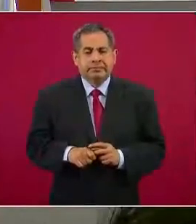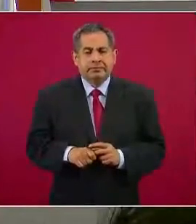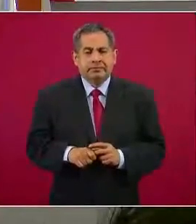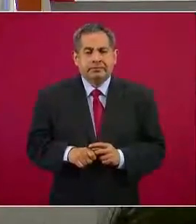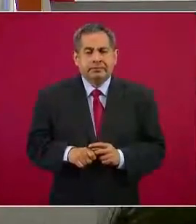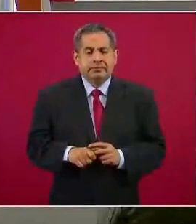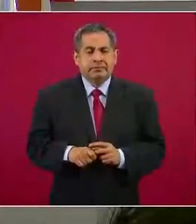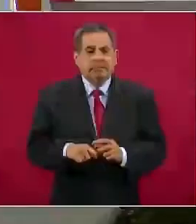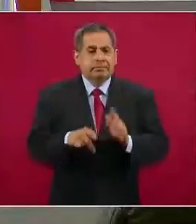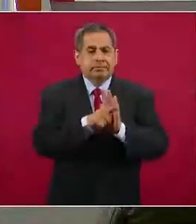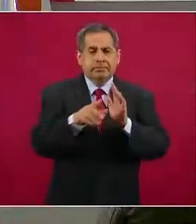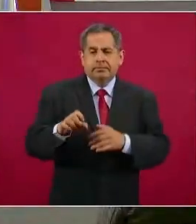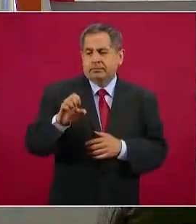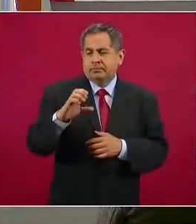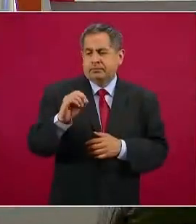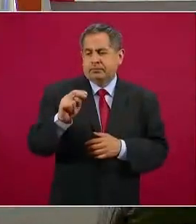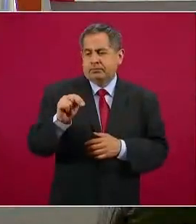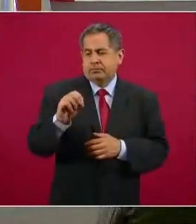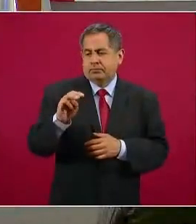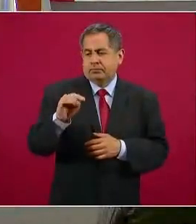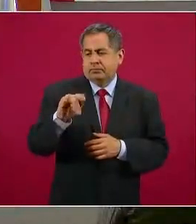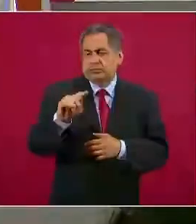El Economista, 63.